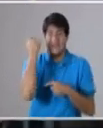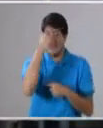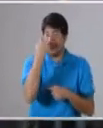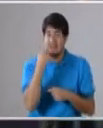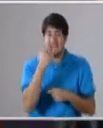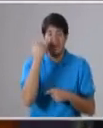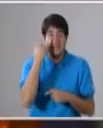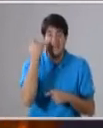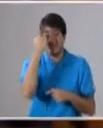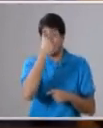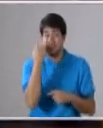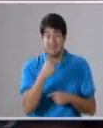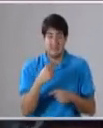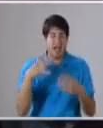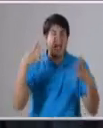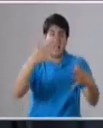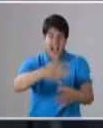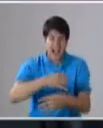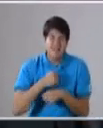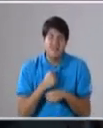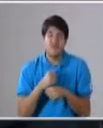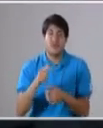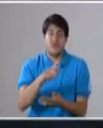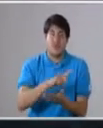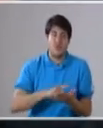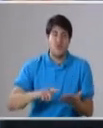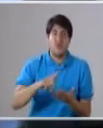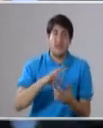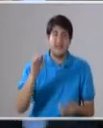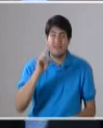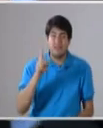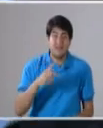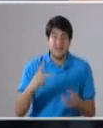logrado capturar lugares en donde se vende gas